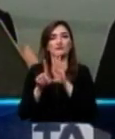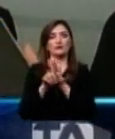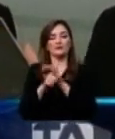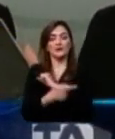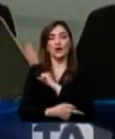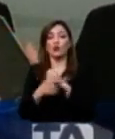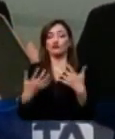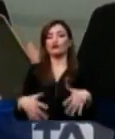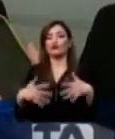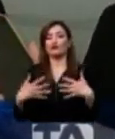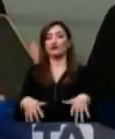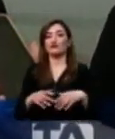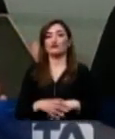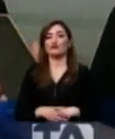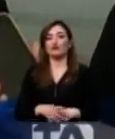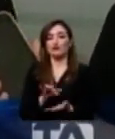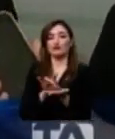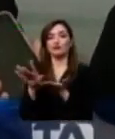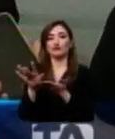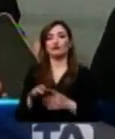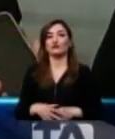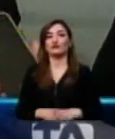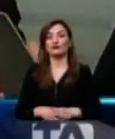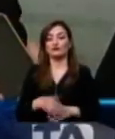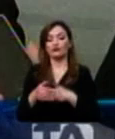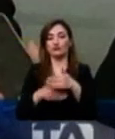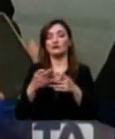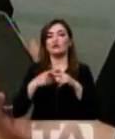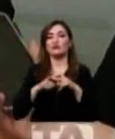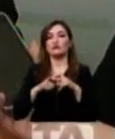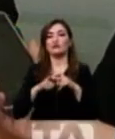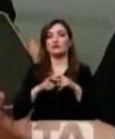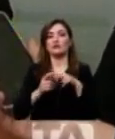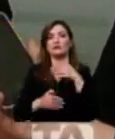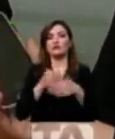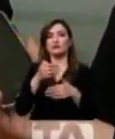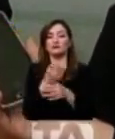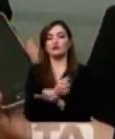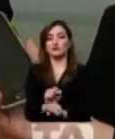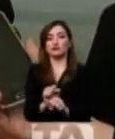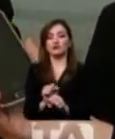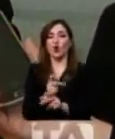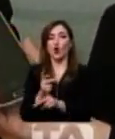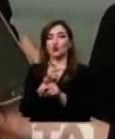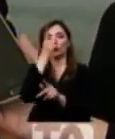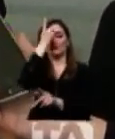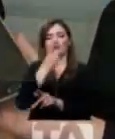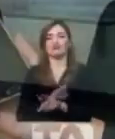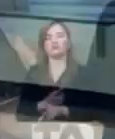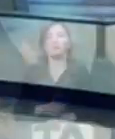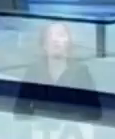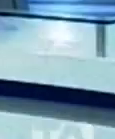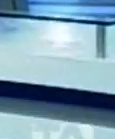son sanciones gravísimas que podrían determinar la institución ahora el caso empieza a de vido proceso debido a defensa y el consejo en su momento tomará la decisión que